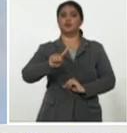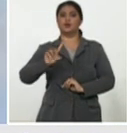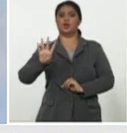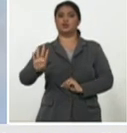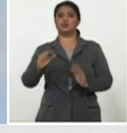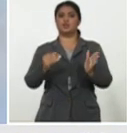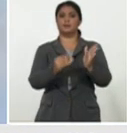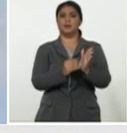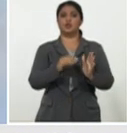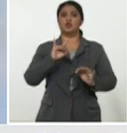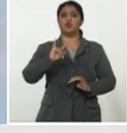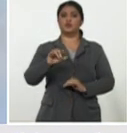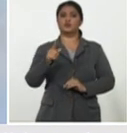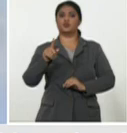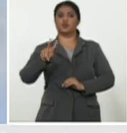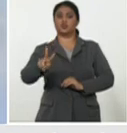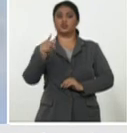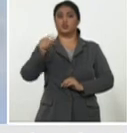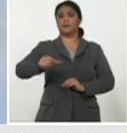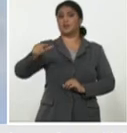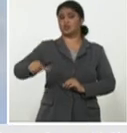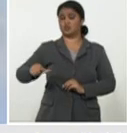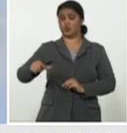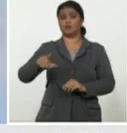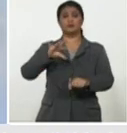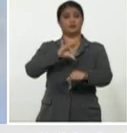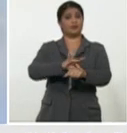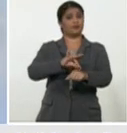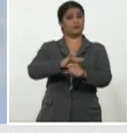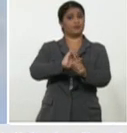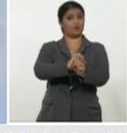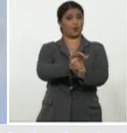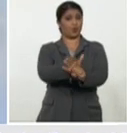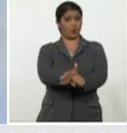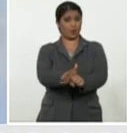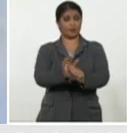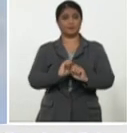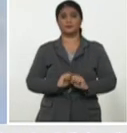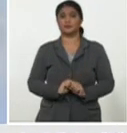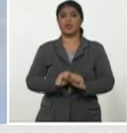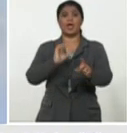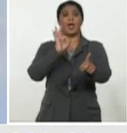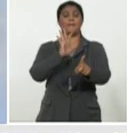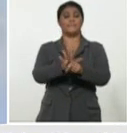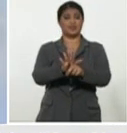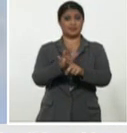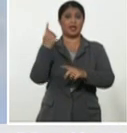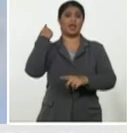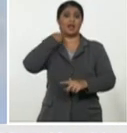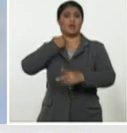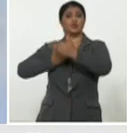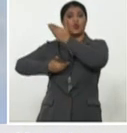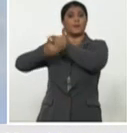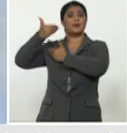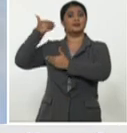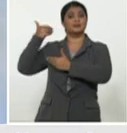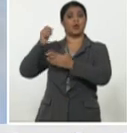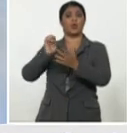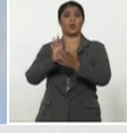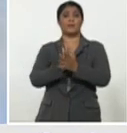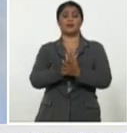114.912 pacientes diagnosticados con COVID-19 desde el inicio de la transmisión en el